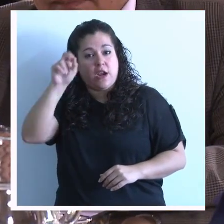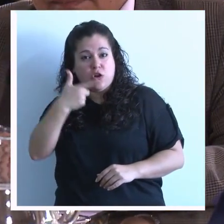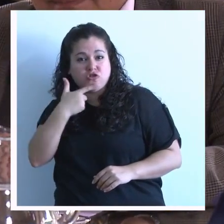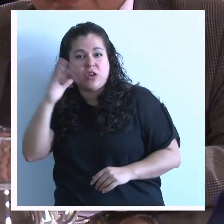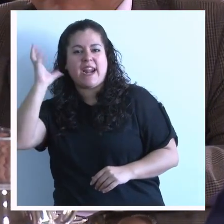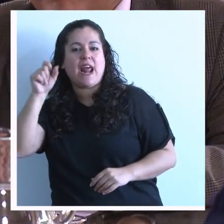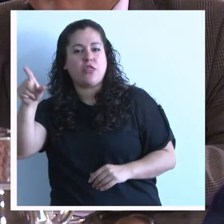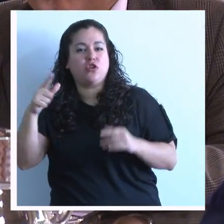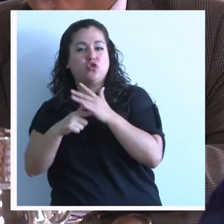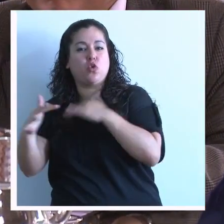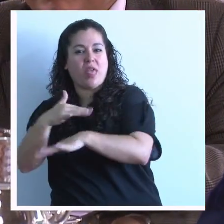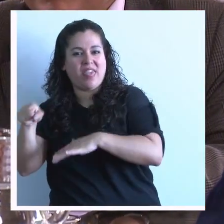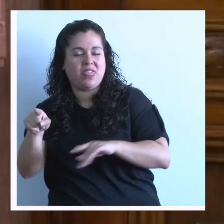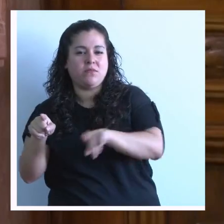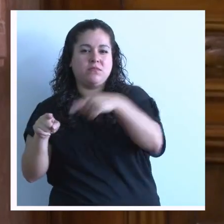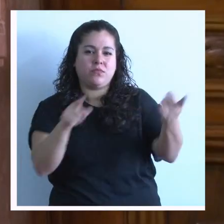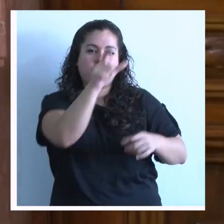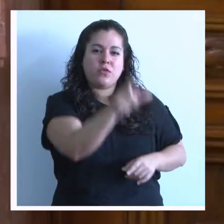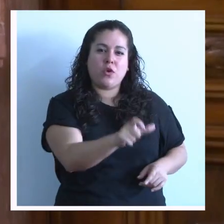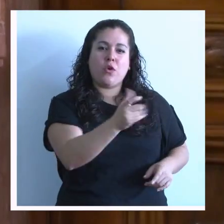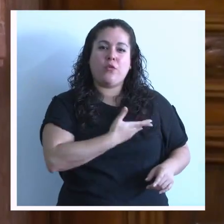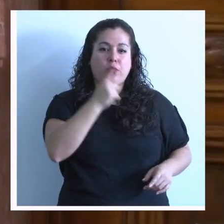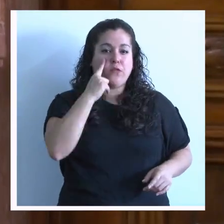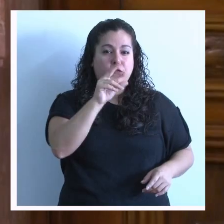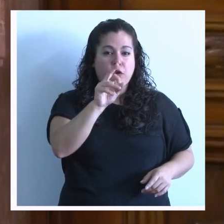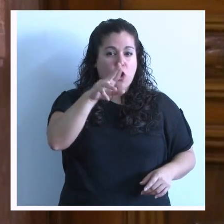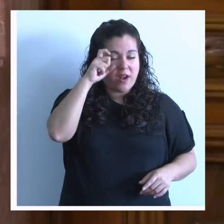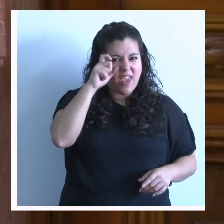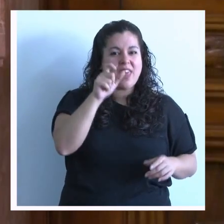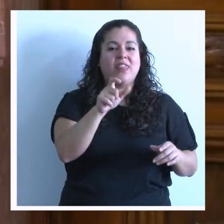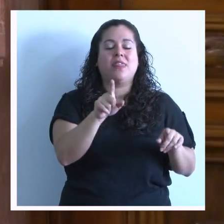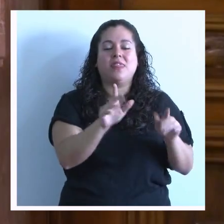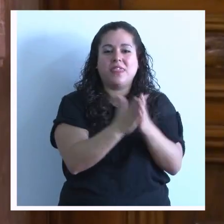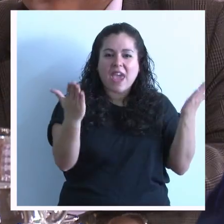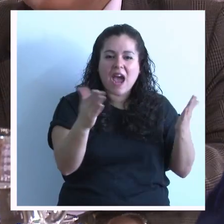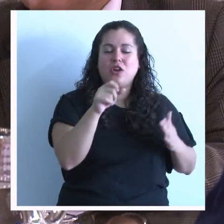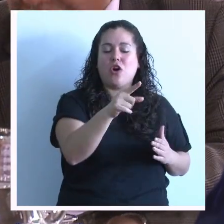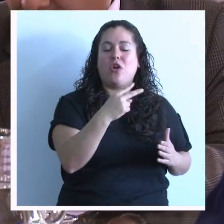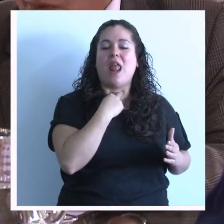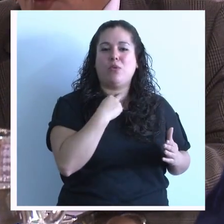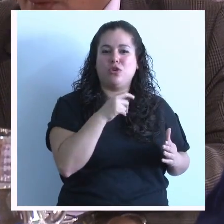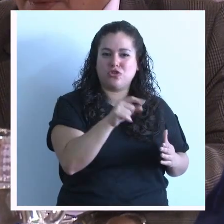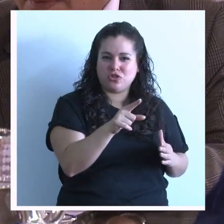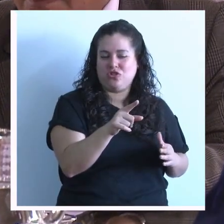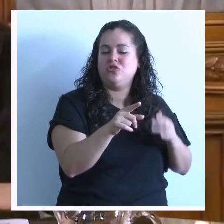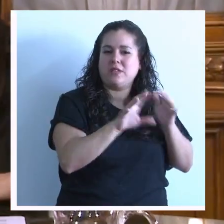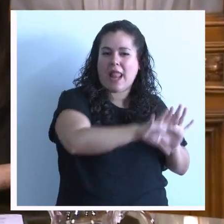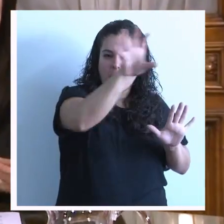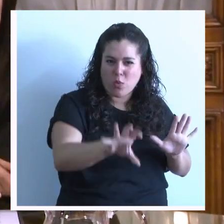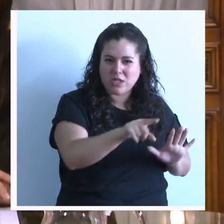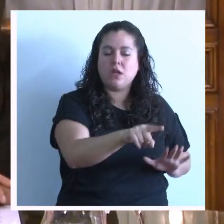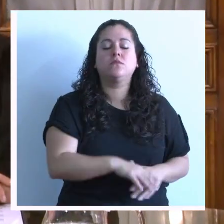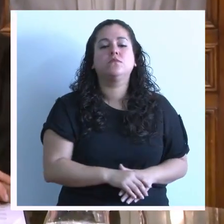de Radio Ciudad, y Mario Fiore, de Diario Los Andes de Mendoza y La Voz del Interior. Muchísimas gracias por estar